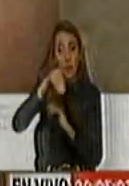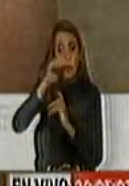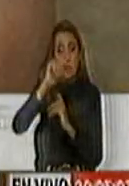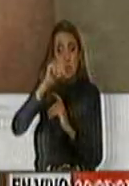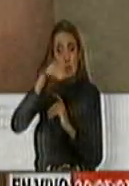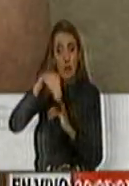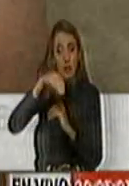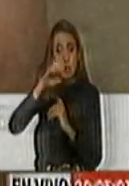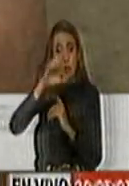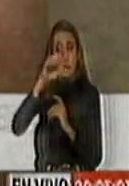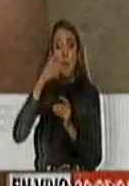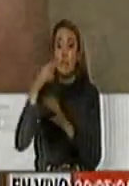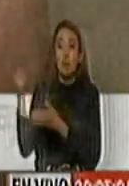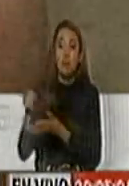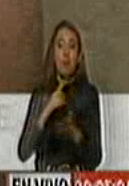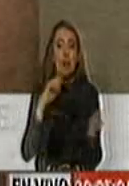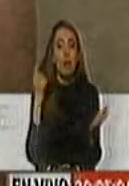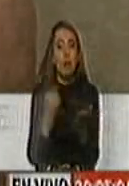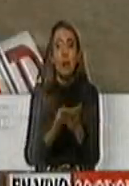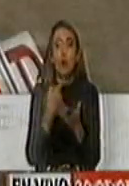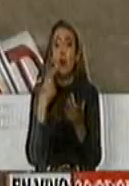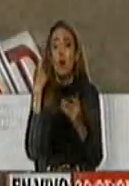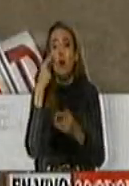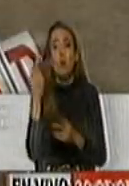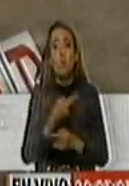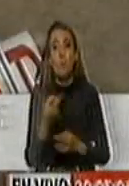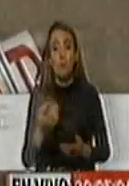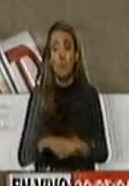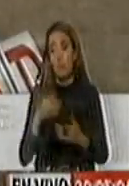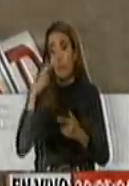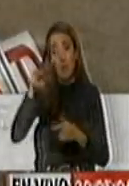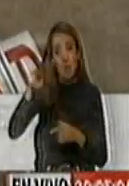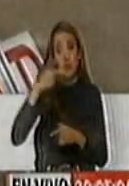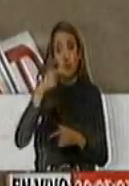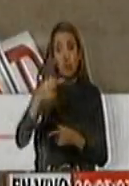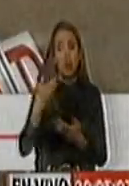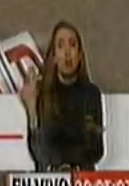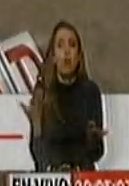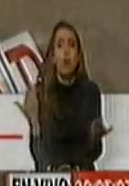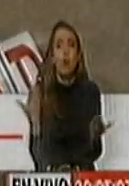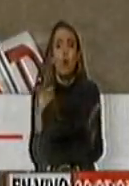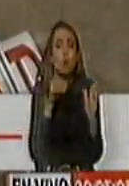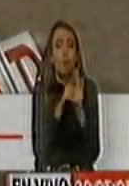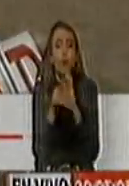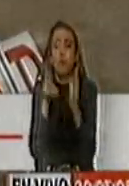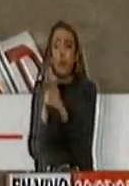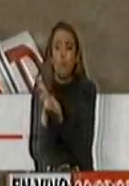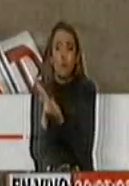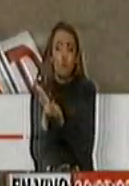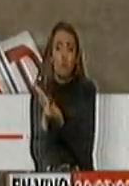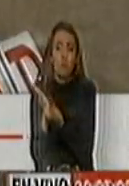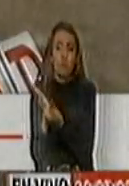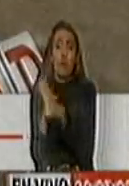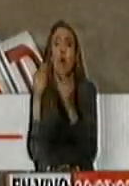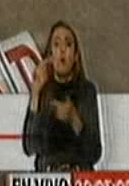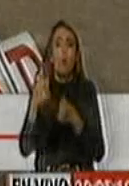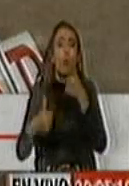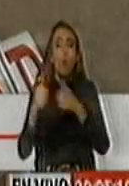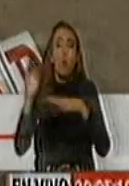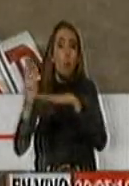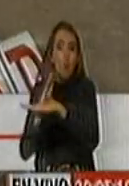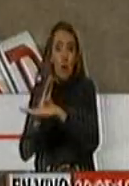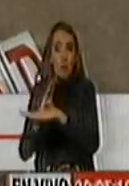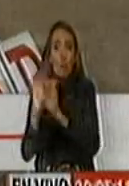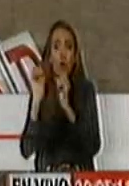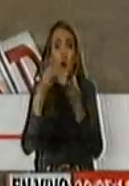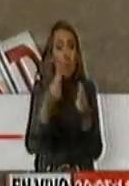García, se debe comprobar el origen de la información obtenida. Ahí nos tendrán que decir de dónde a dónde se hizo la transferencia, de qué banco a qué banco,